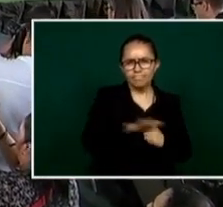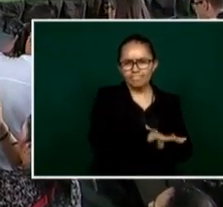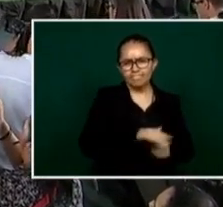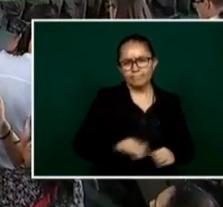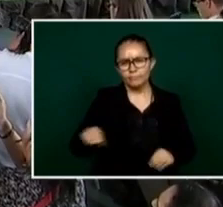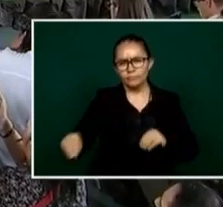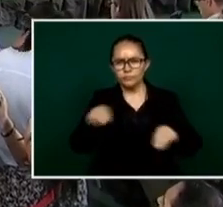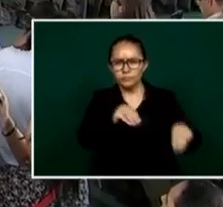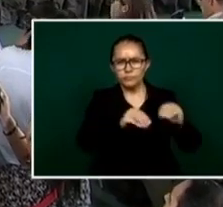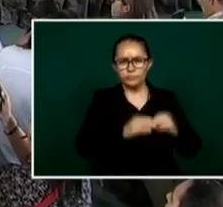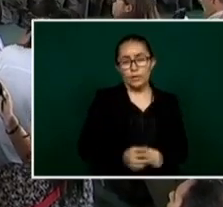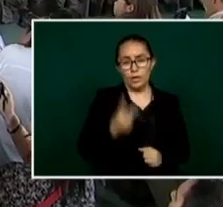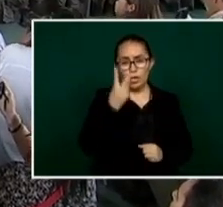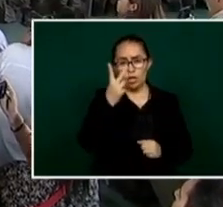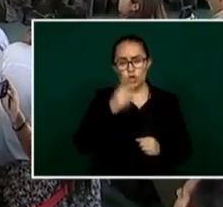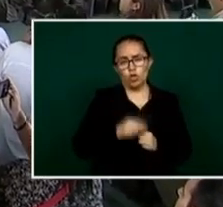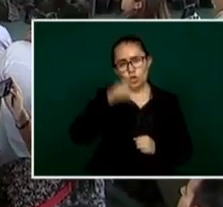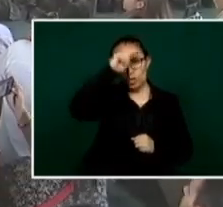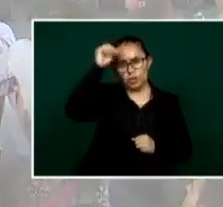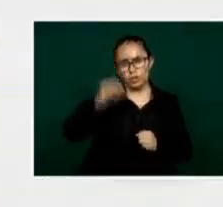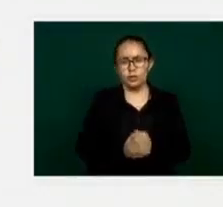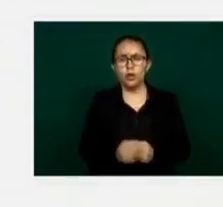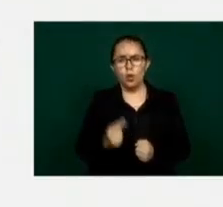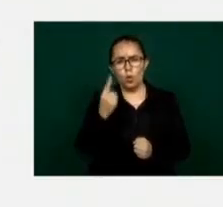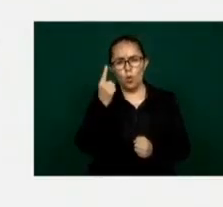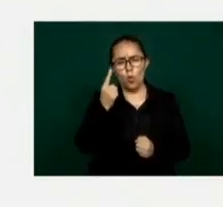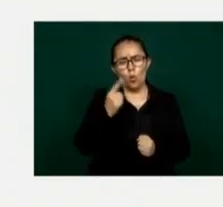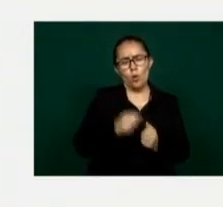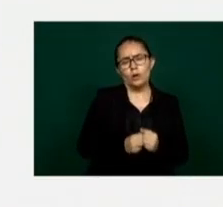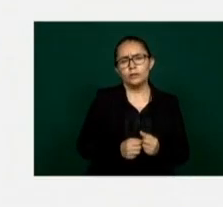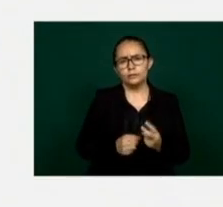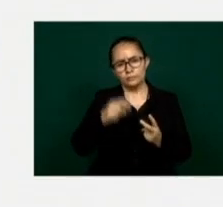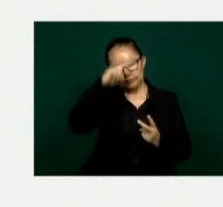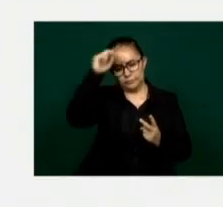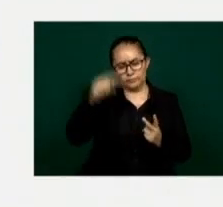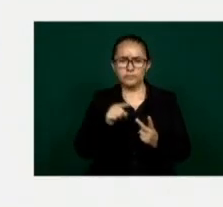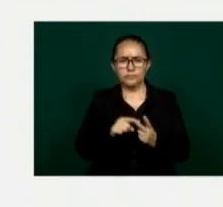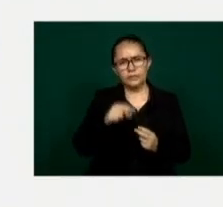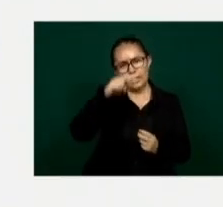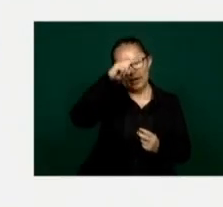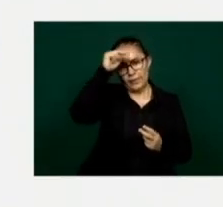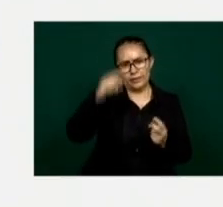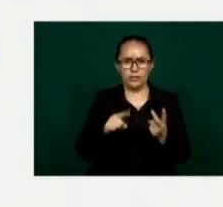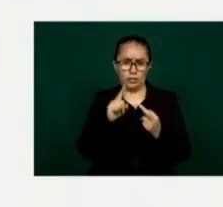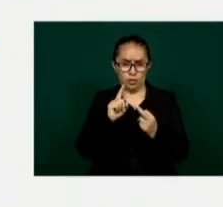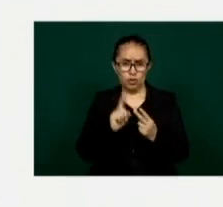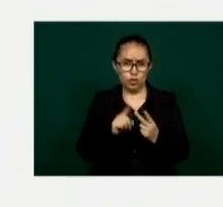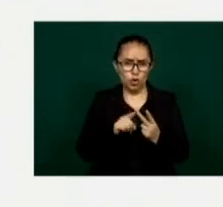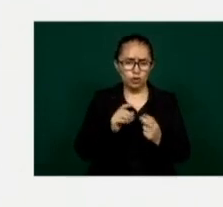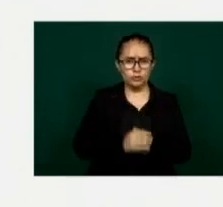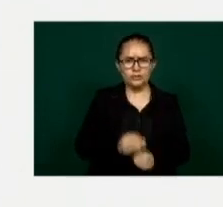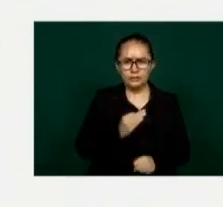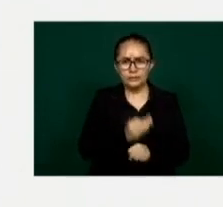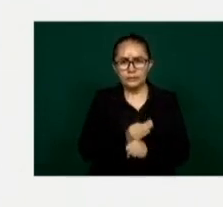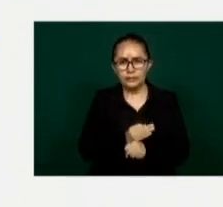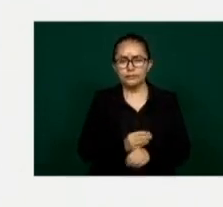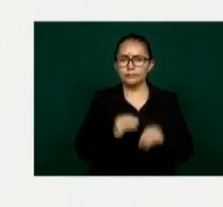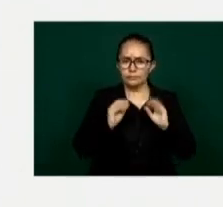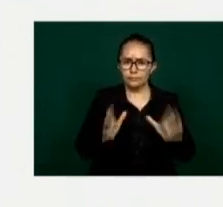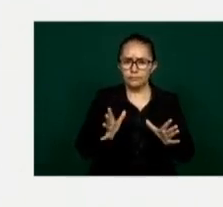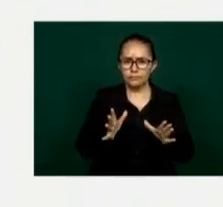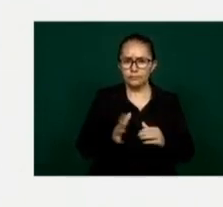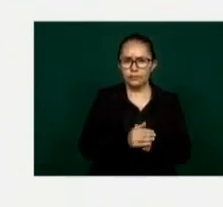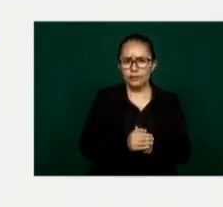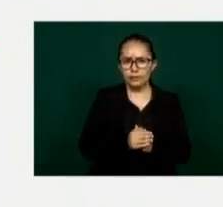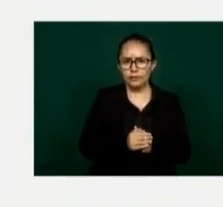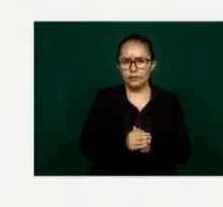englobadas en 2, en Nayarit 1 y Nayarit 2. Aquí ya están funcionando, ya está personal